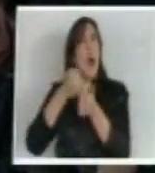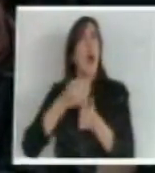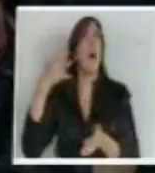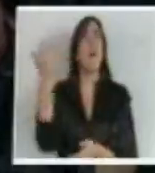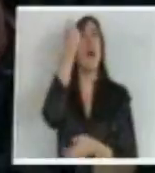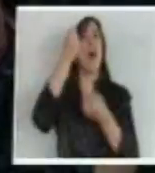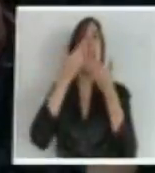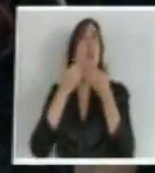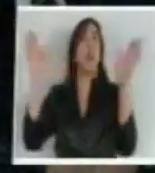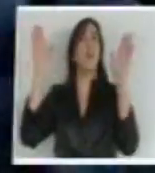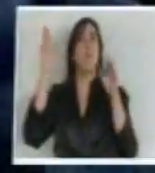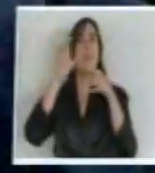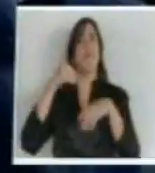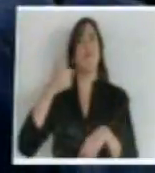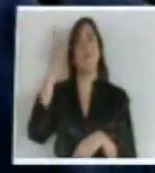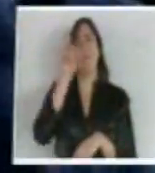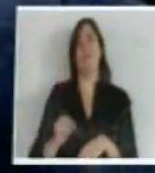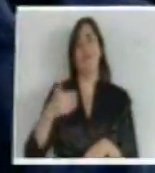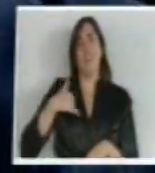la liberación de la patria.